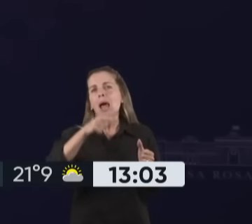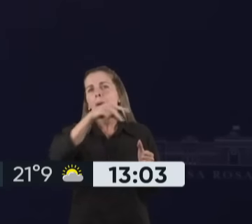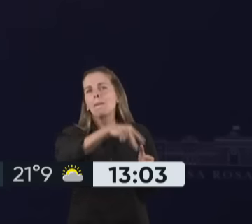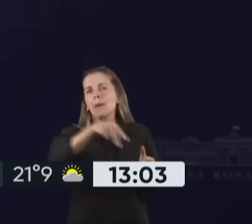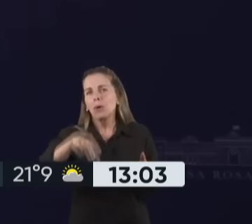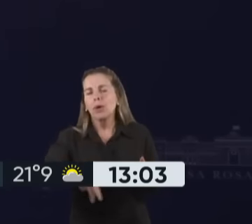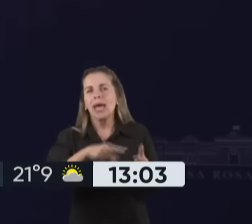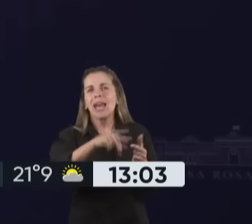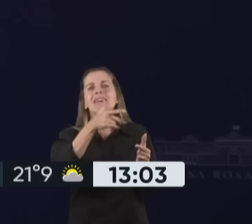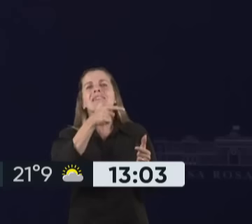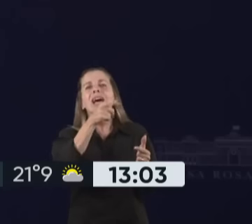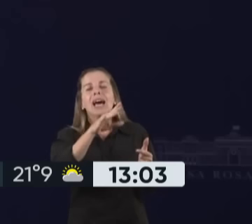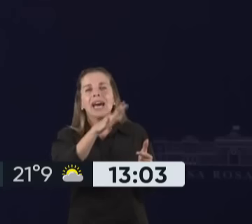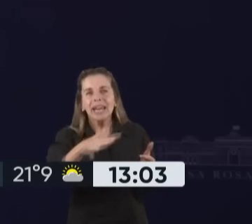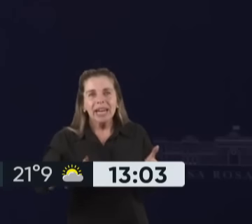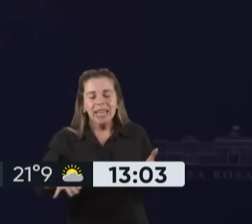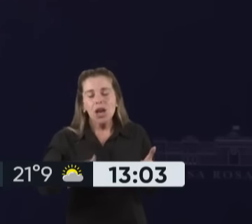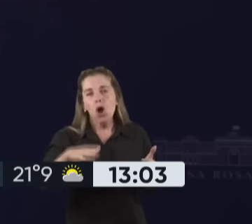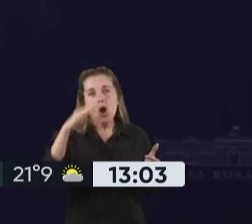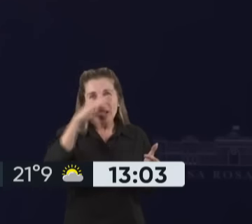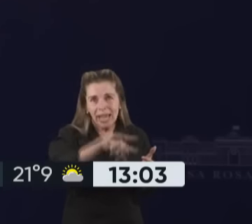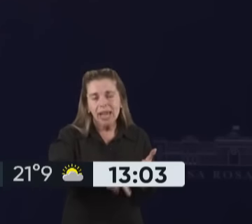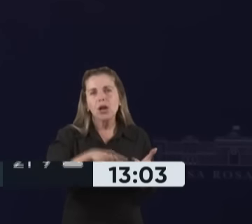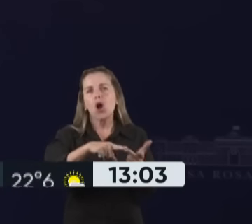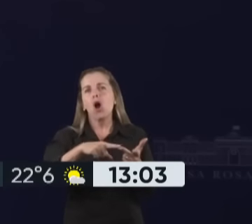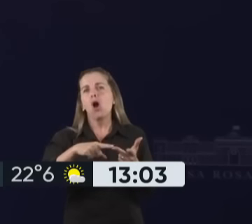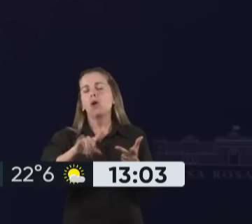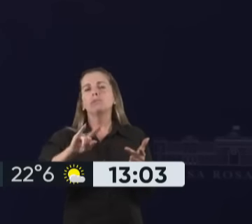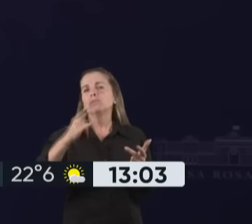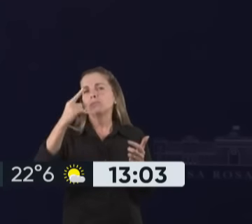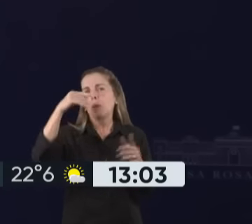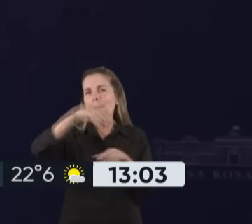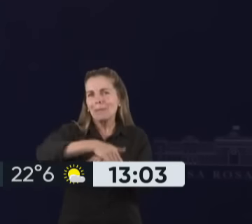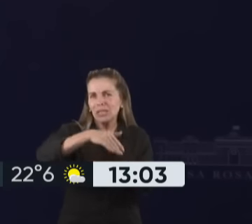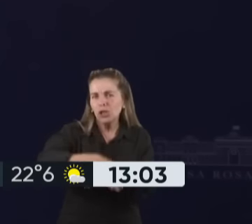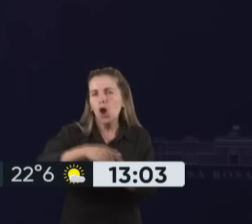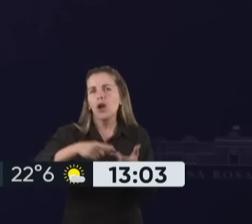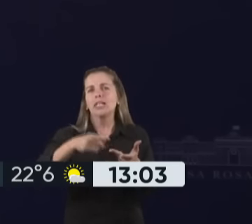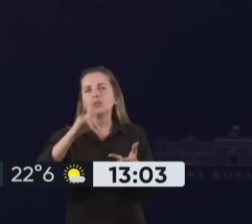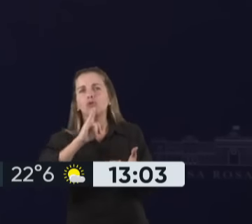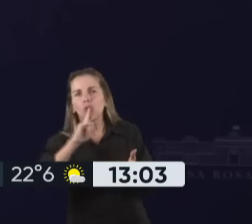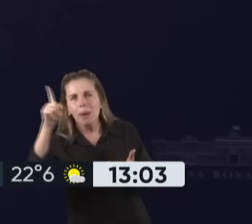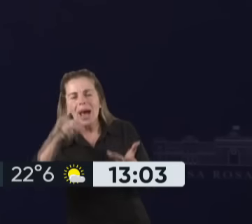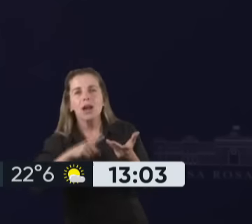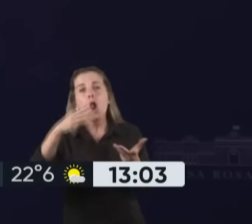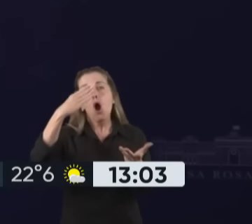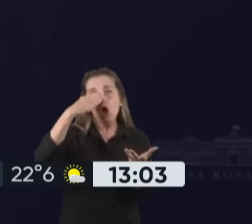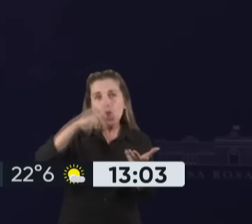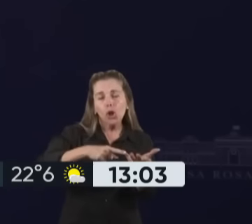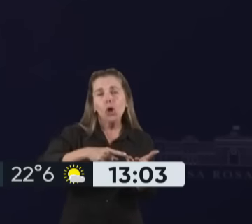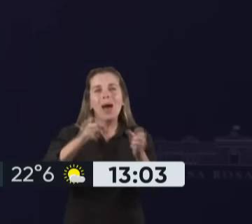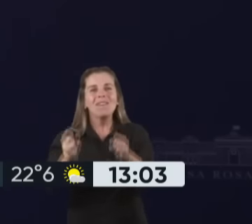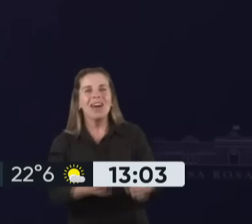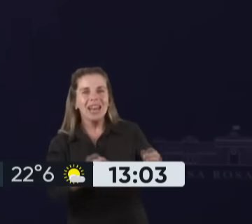Ezeiza, Formosa, San Rafael, Salta, Iguazú, Resistencia, Tucumán, Córdoba, Bariloche y